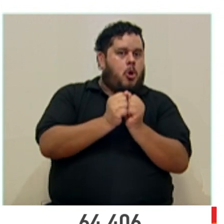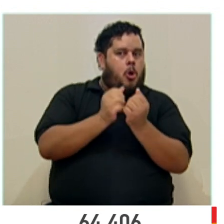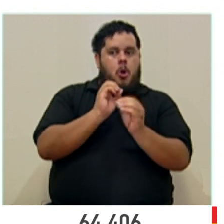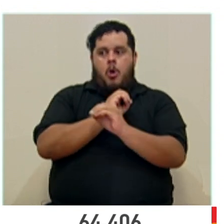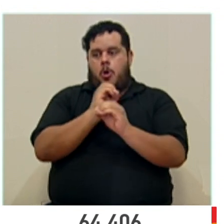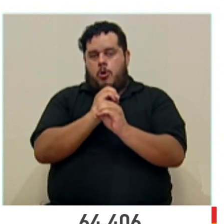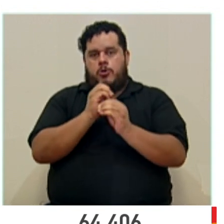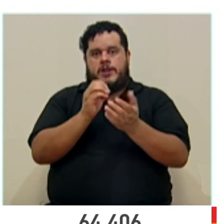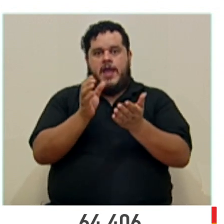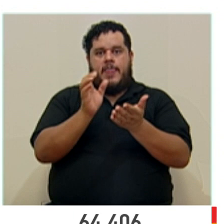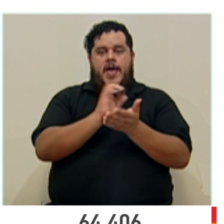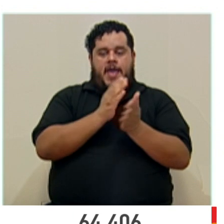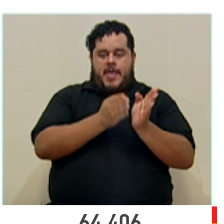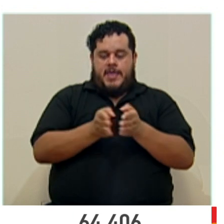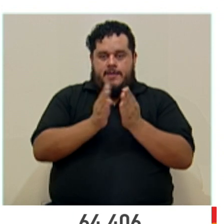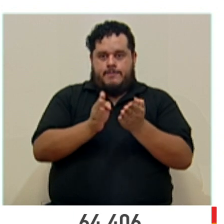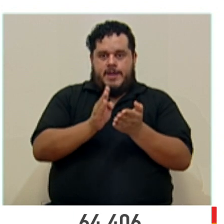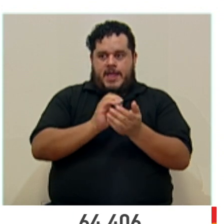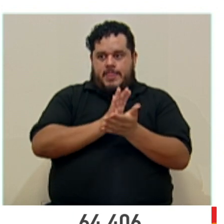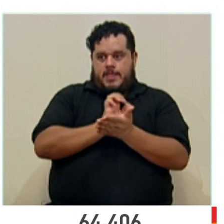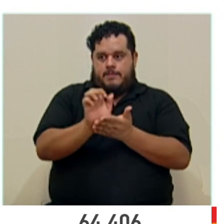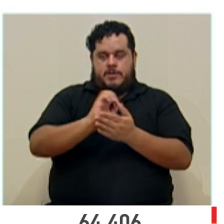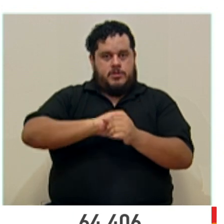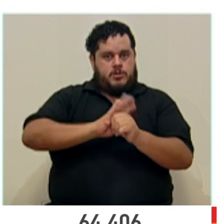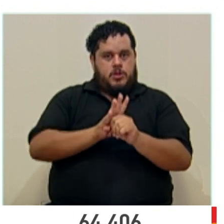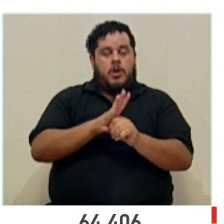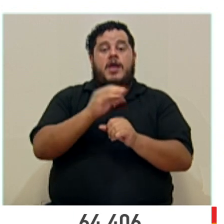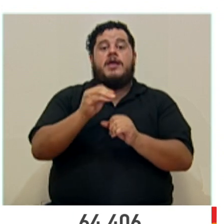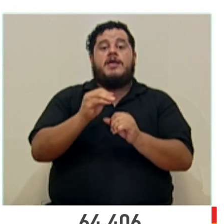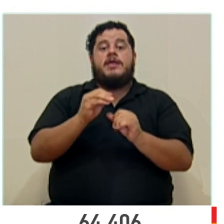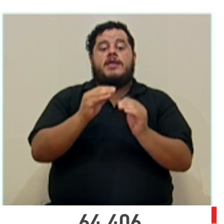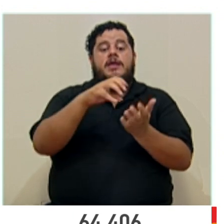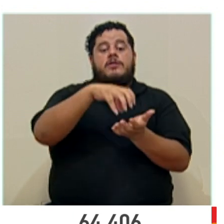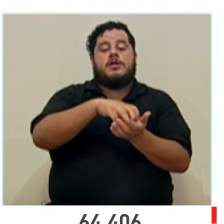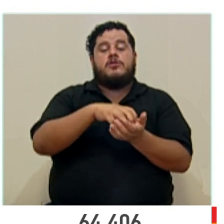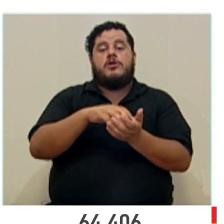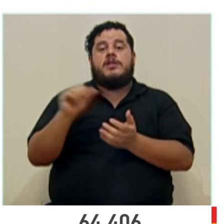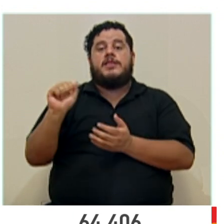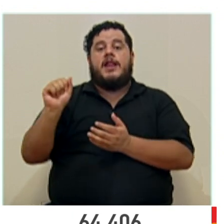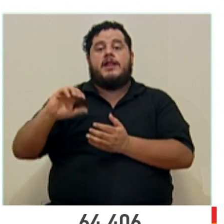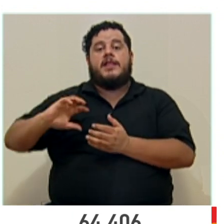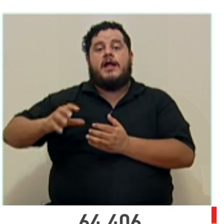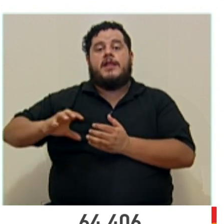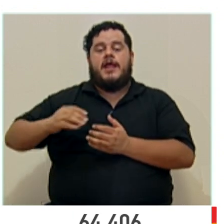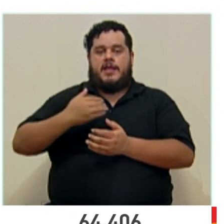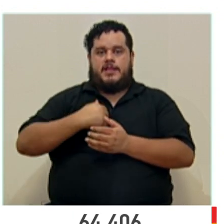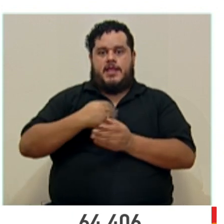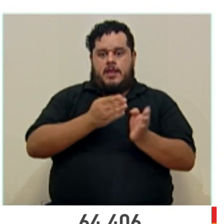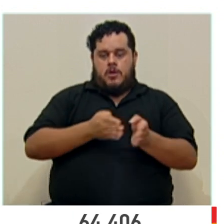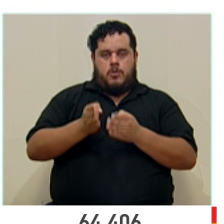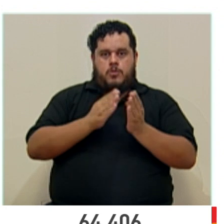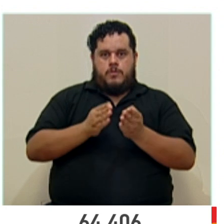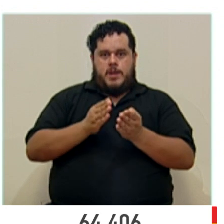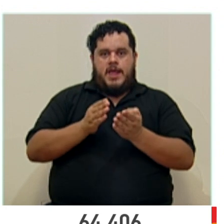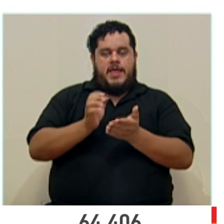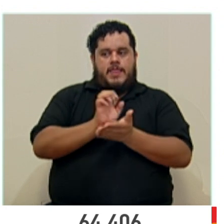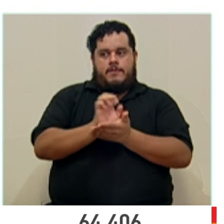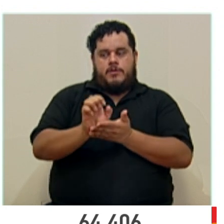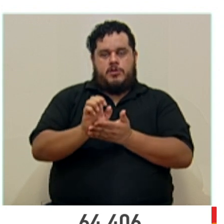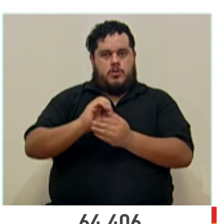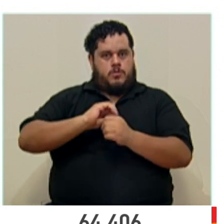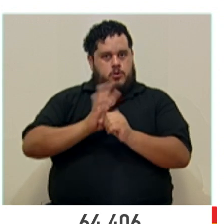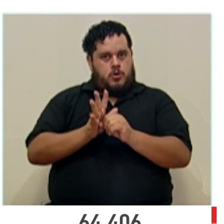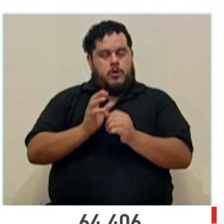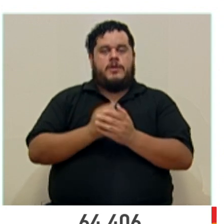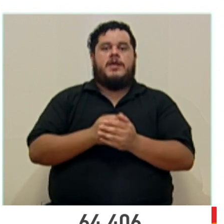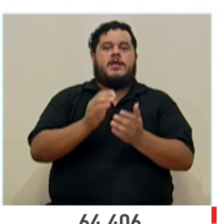por COVID-19, y en aquellos cantones en alerta naranja que tengan un plan cantonal de prevención por COVID. Entonces,